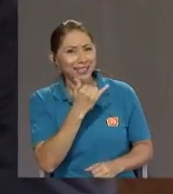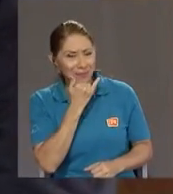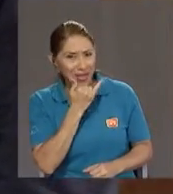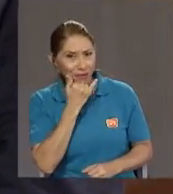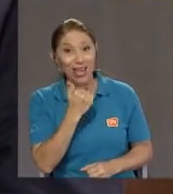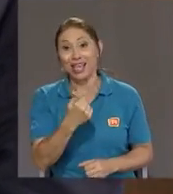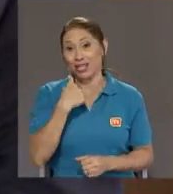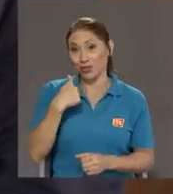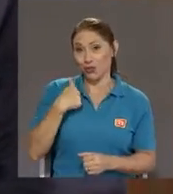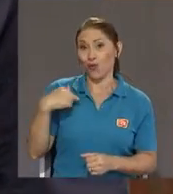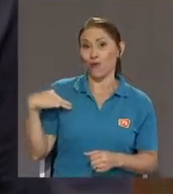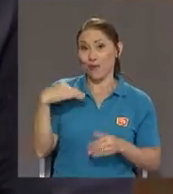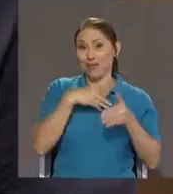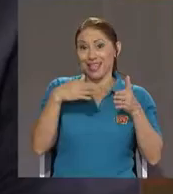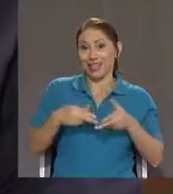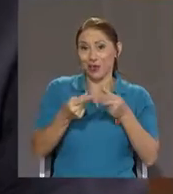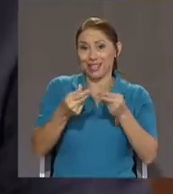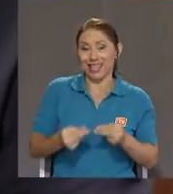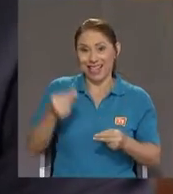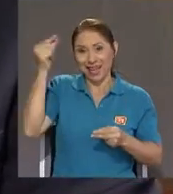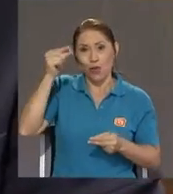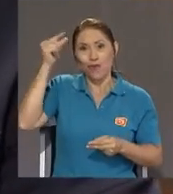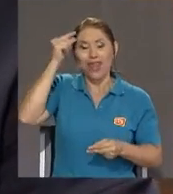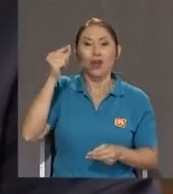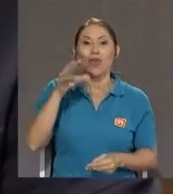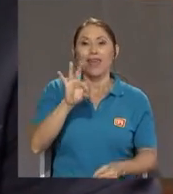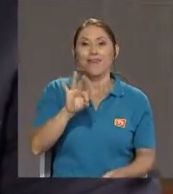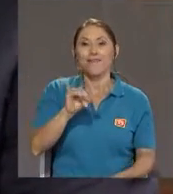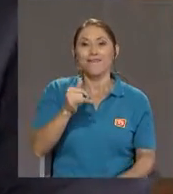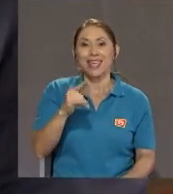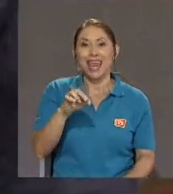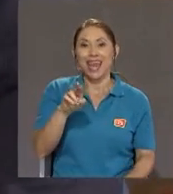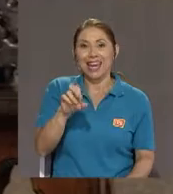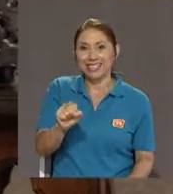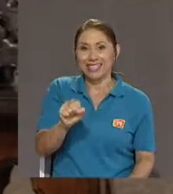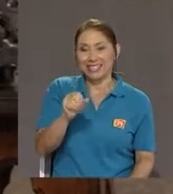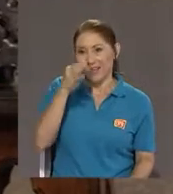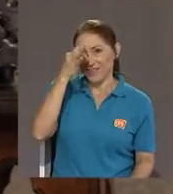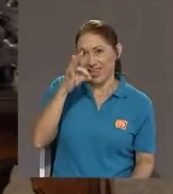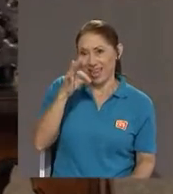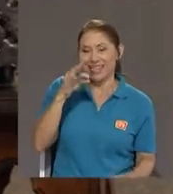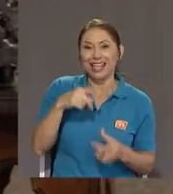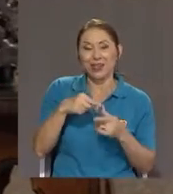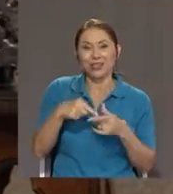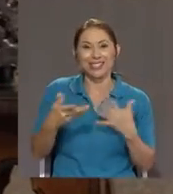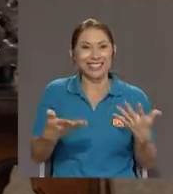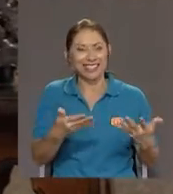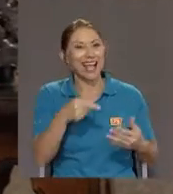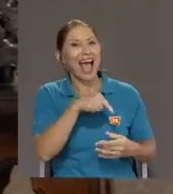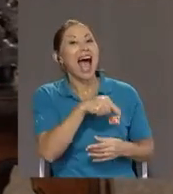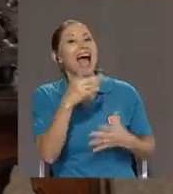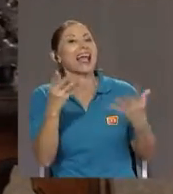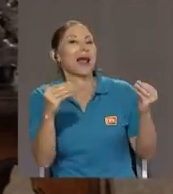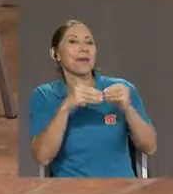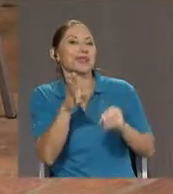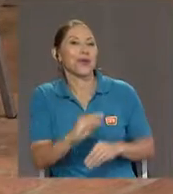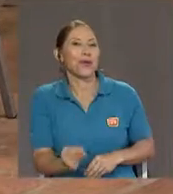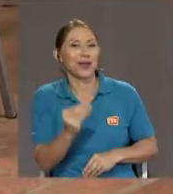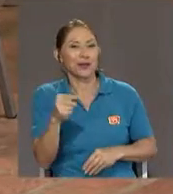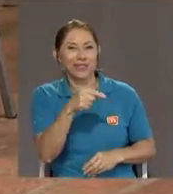el de Figueres. Sí, sí, sí. Entonces, no, ahí okay, está. No, ahí no estaba todavía. Ahí. Era más joven